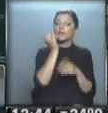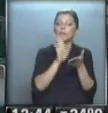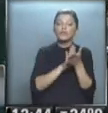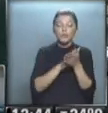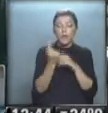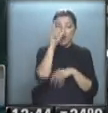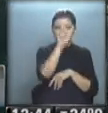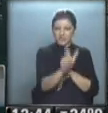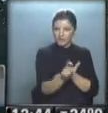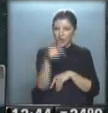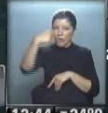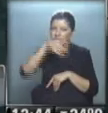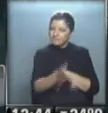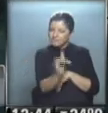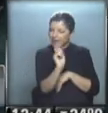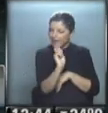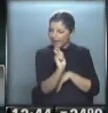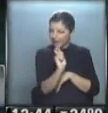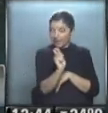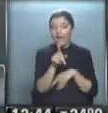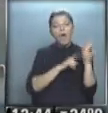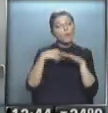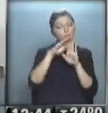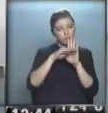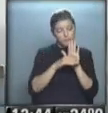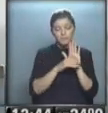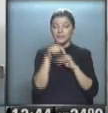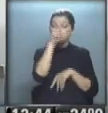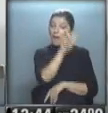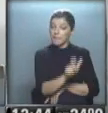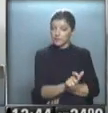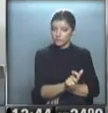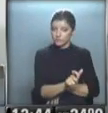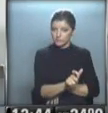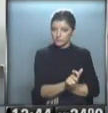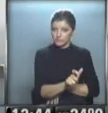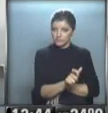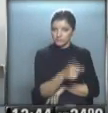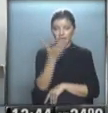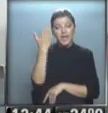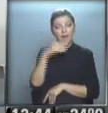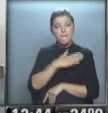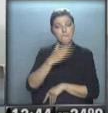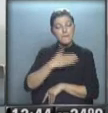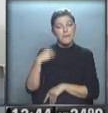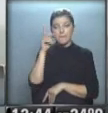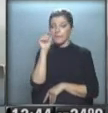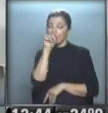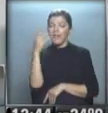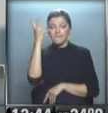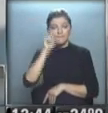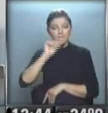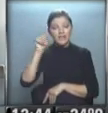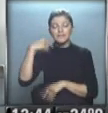ustedes nos digan de quién se trata. Vamos a dar algunos datos. Atención, nuestro personaje de hoy era hijo de colonos franceses afincados